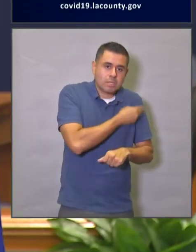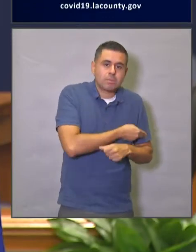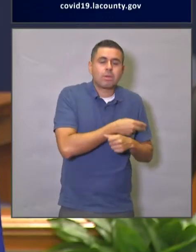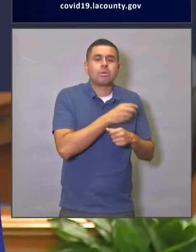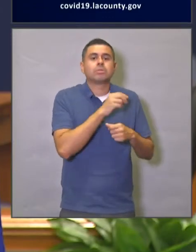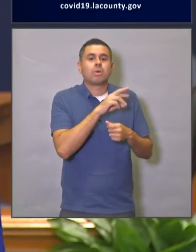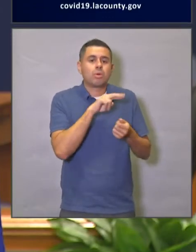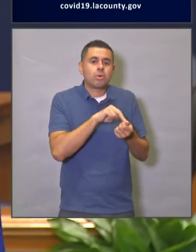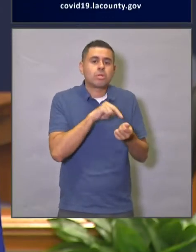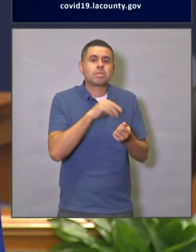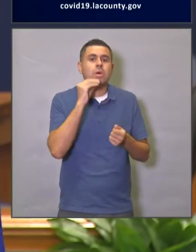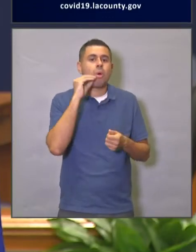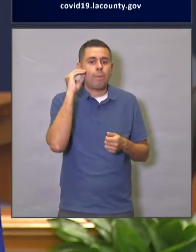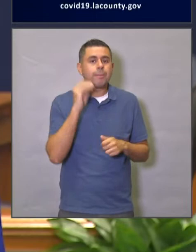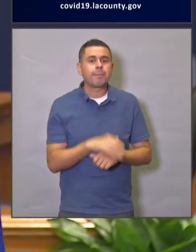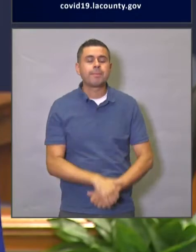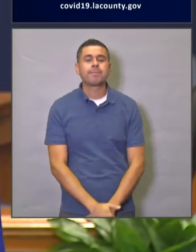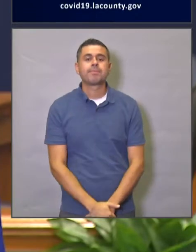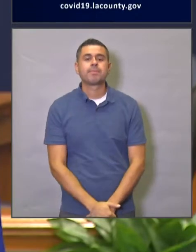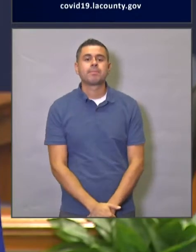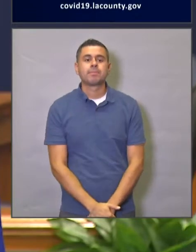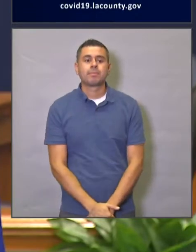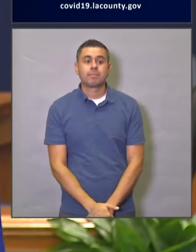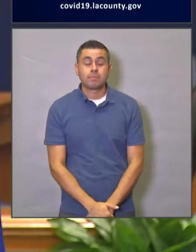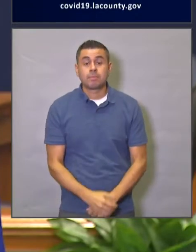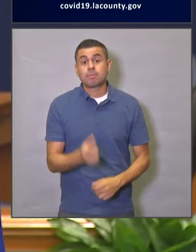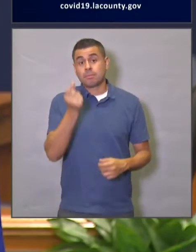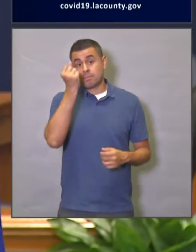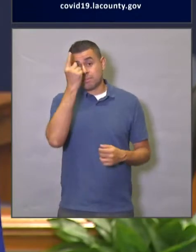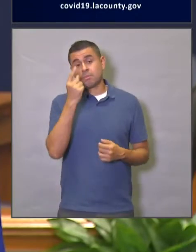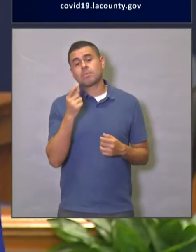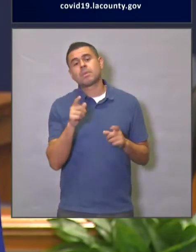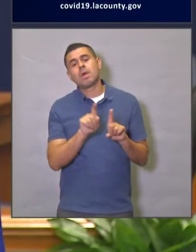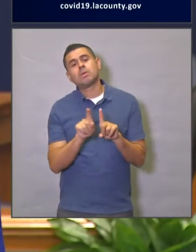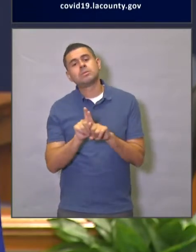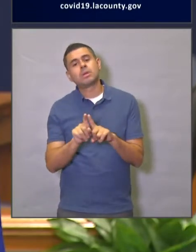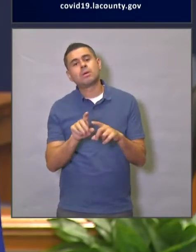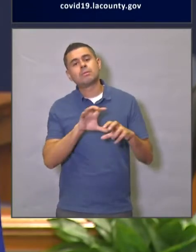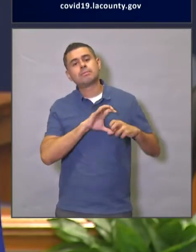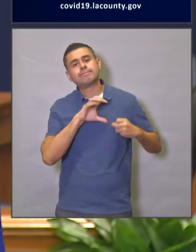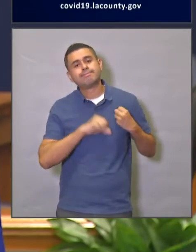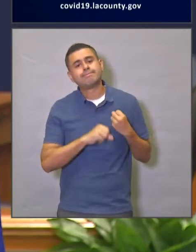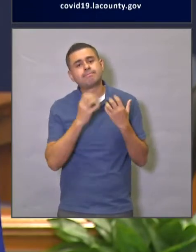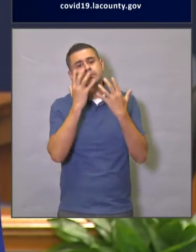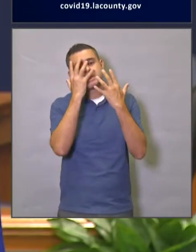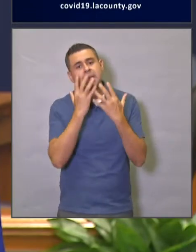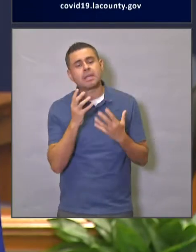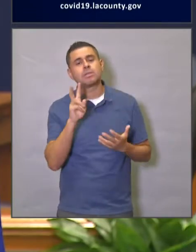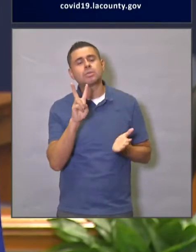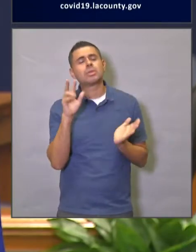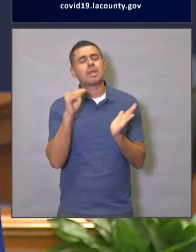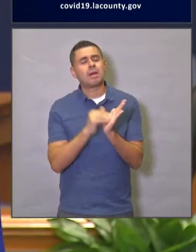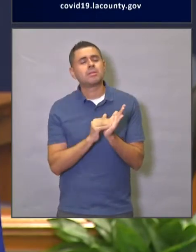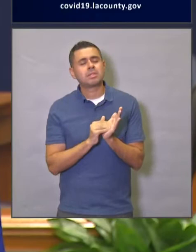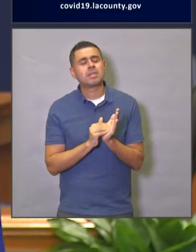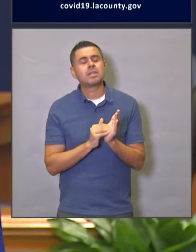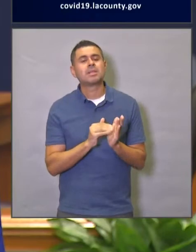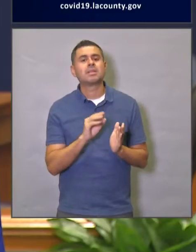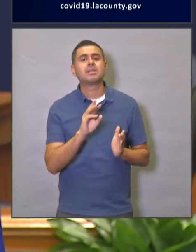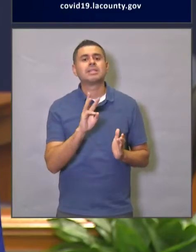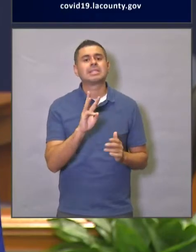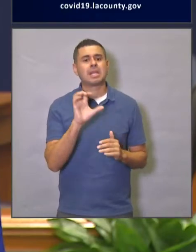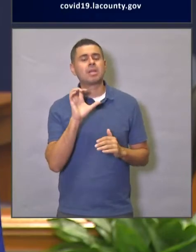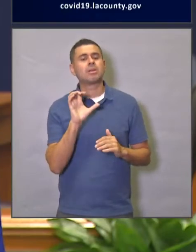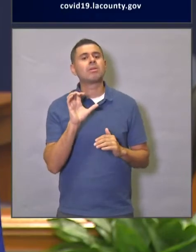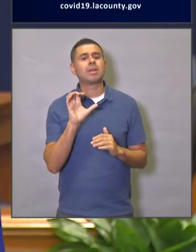16,717 son personal. Y también nos da tristeza informar que 2,776